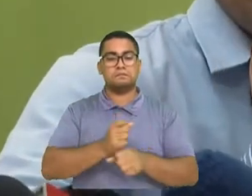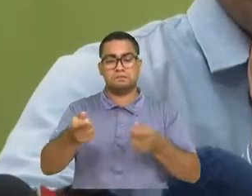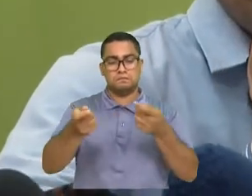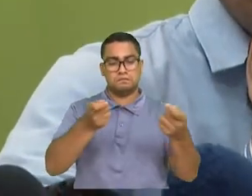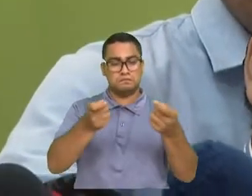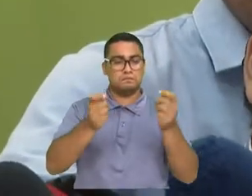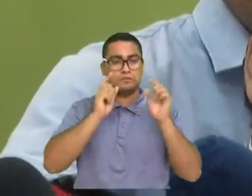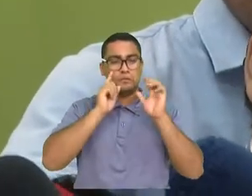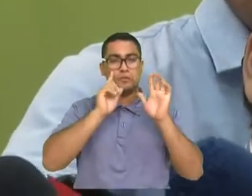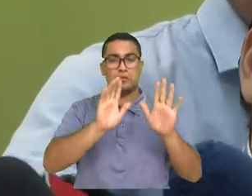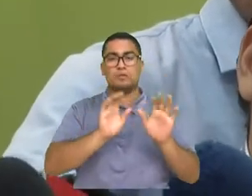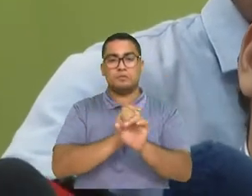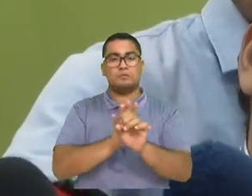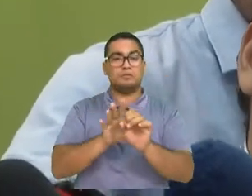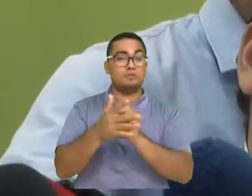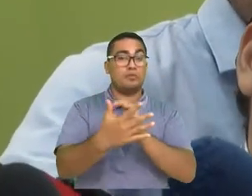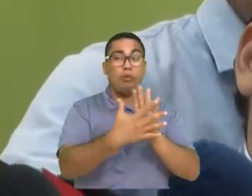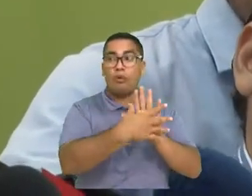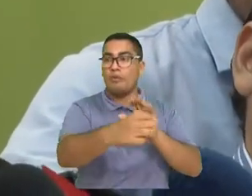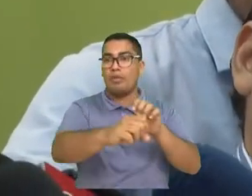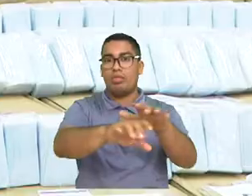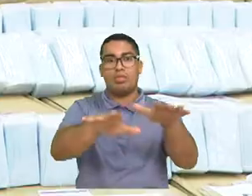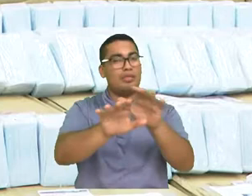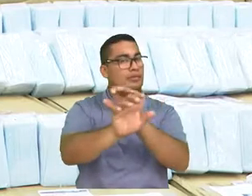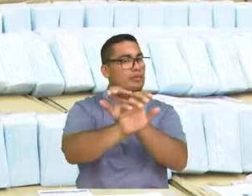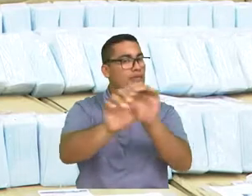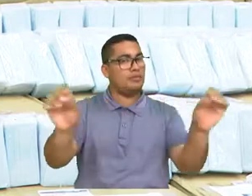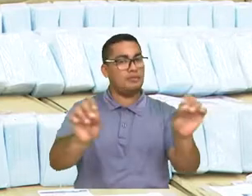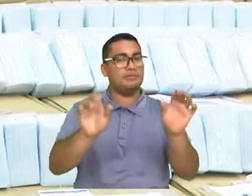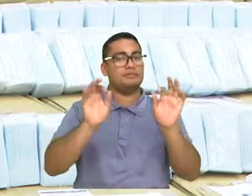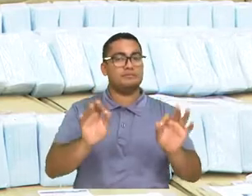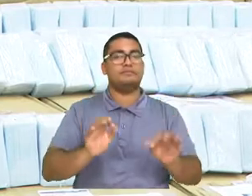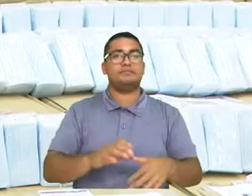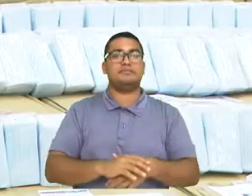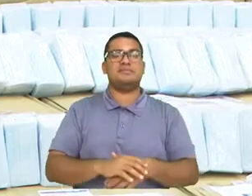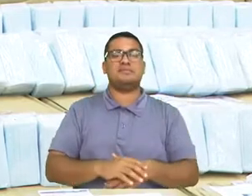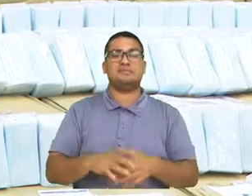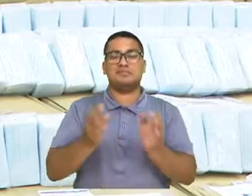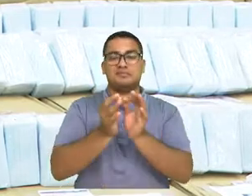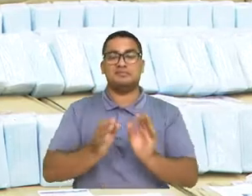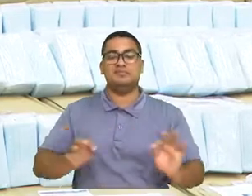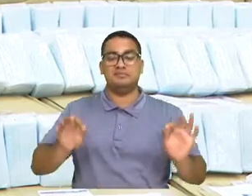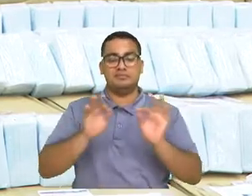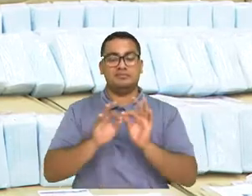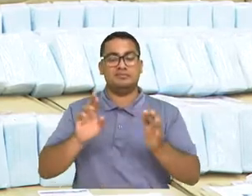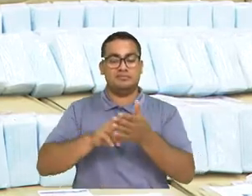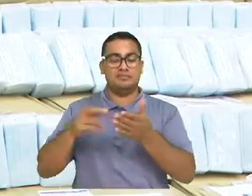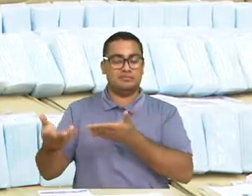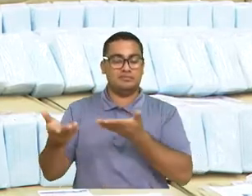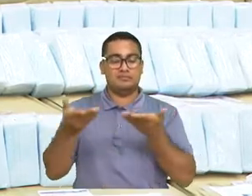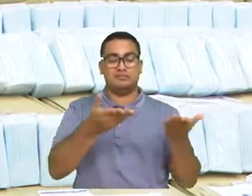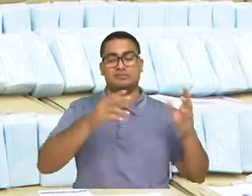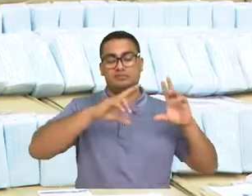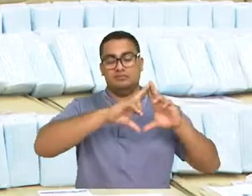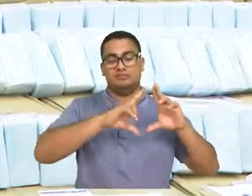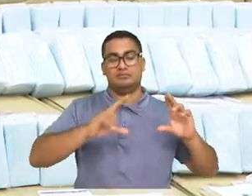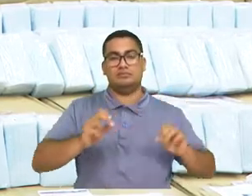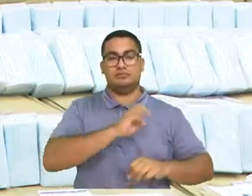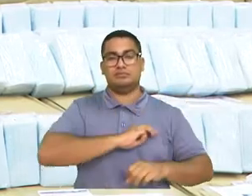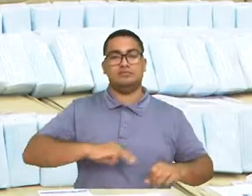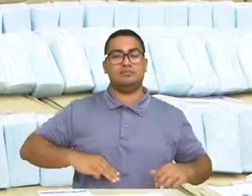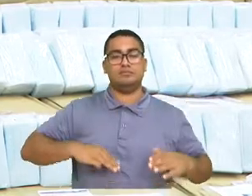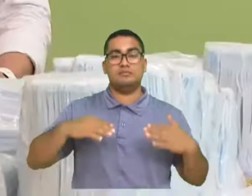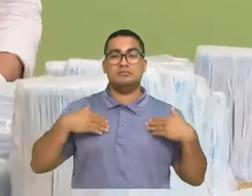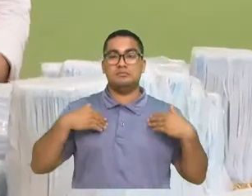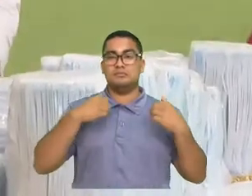de la propagación de esta pandemia. Este importante donativo viene a reforzar las capacidades del MINSA y